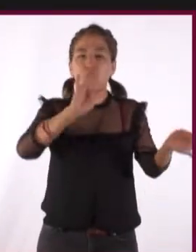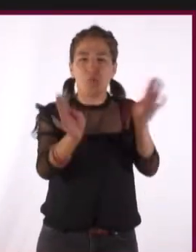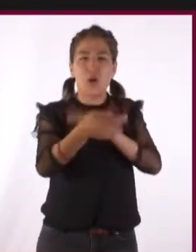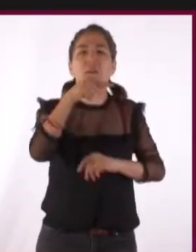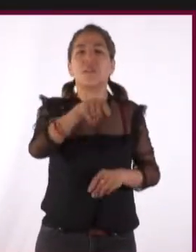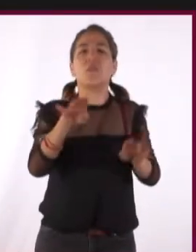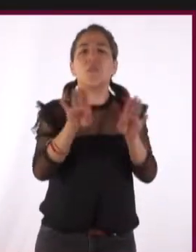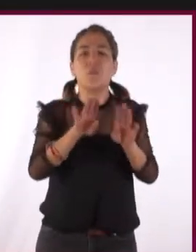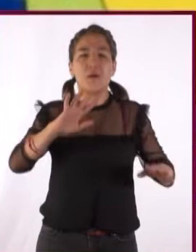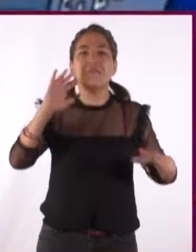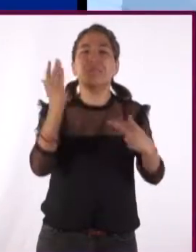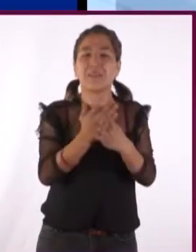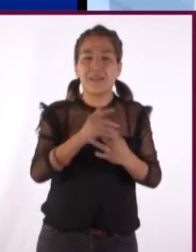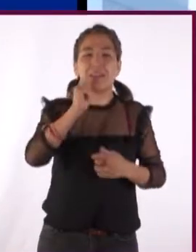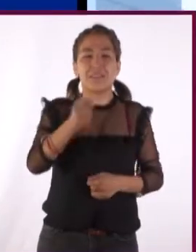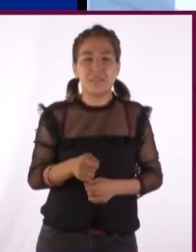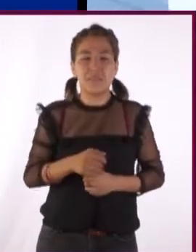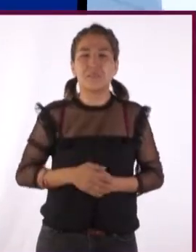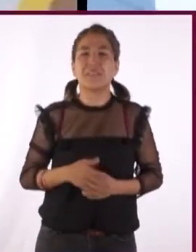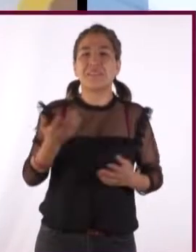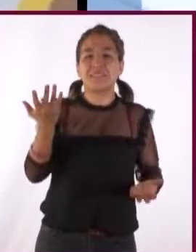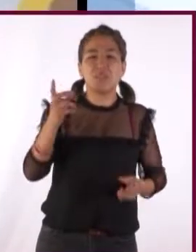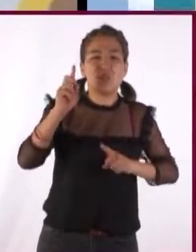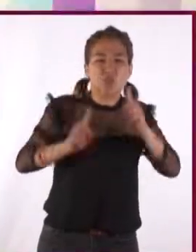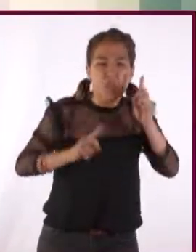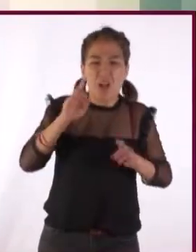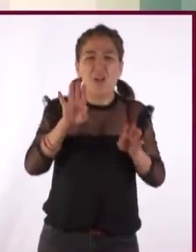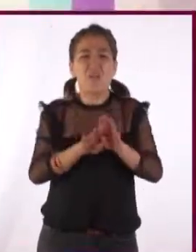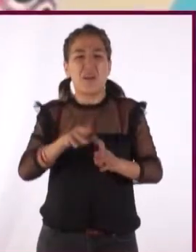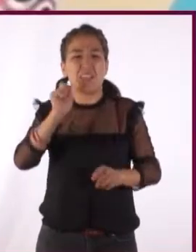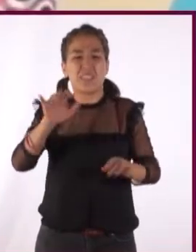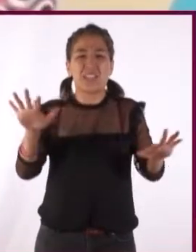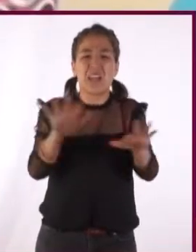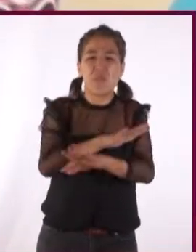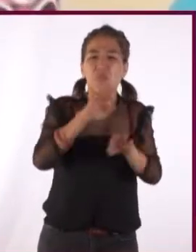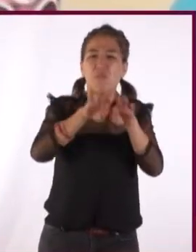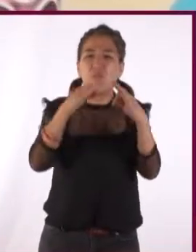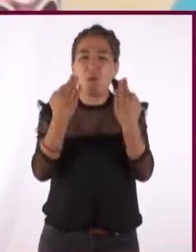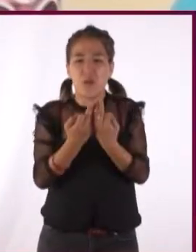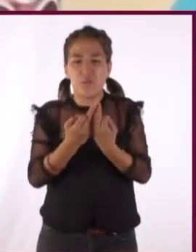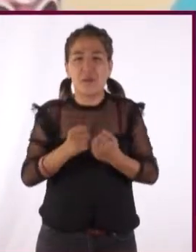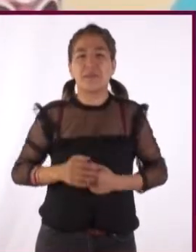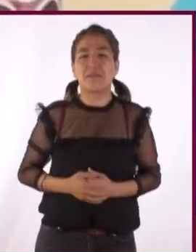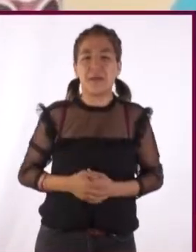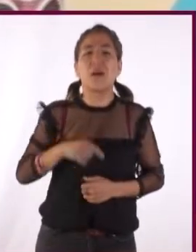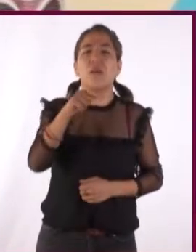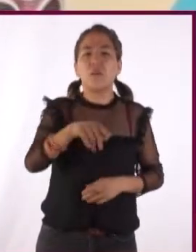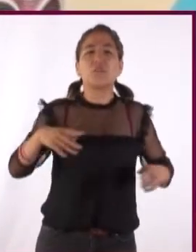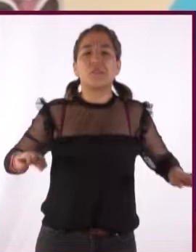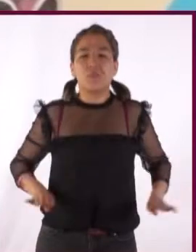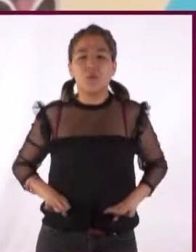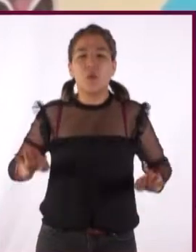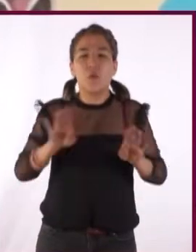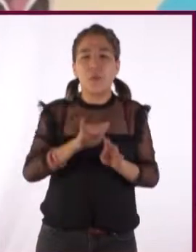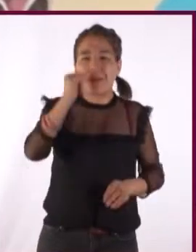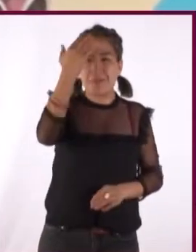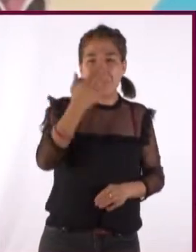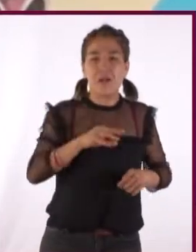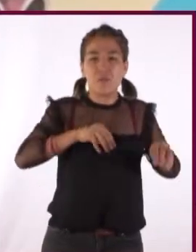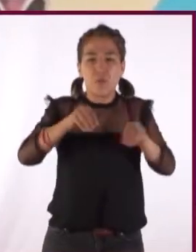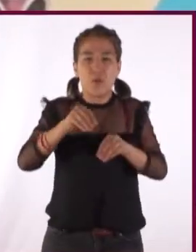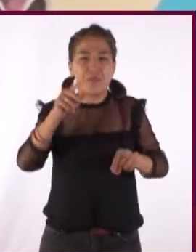mundo y se dividen en ilusiones de ambigüedad, de distorsión o de paradojas. Se caracterizan por ser